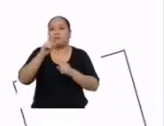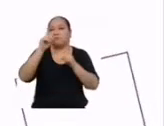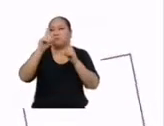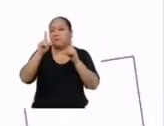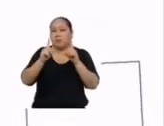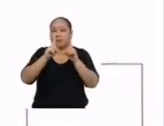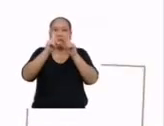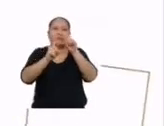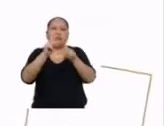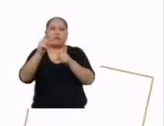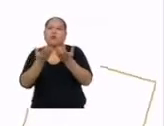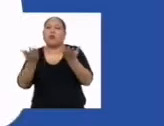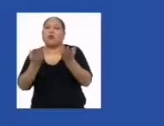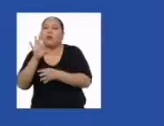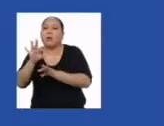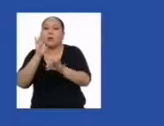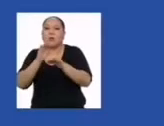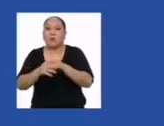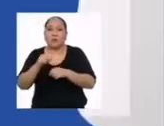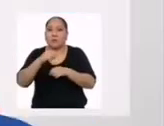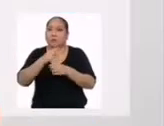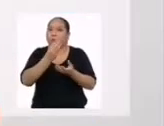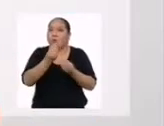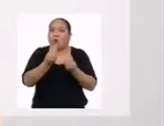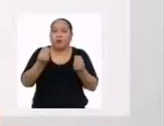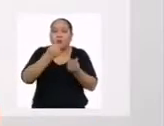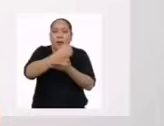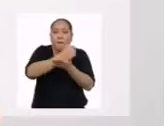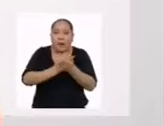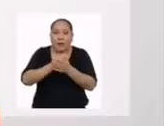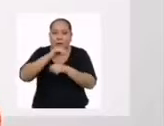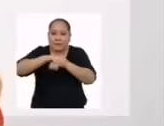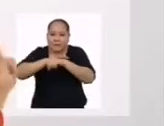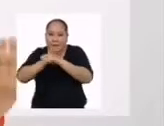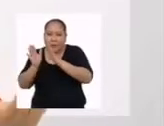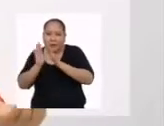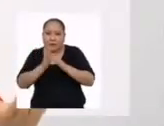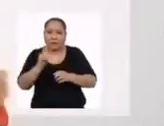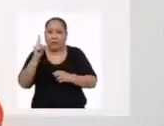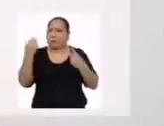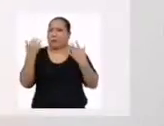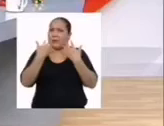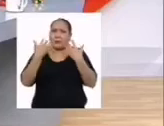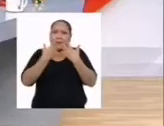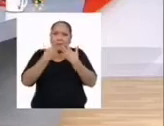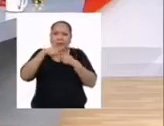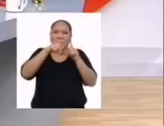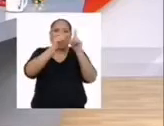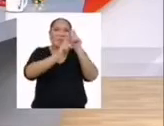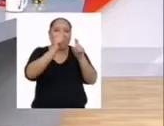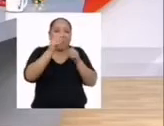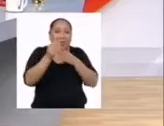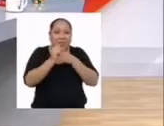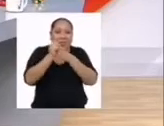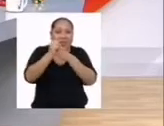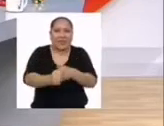para considerar en la planificación. No te asustes, son preguntas orientadoras. Es que